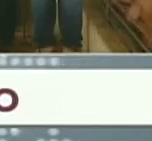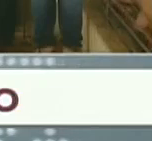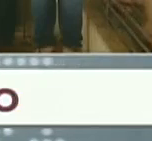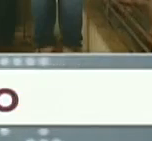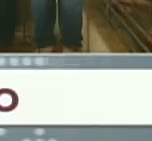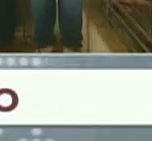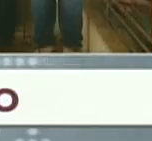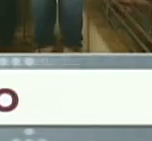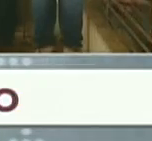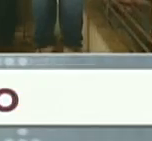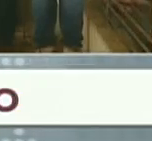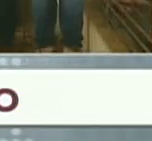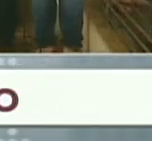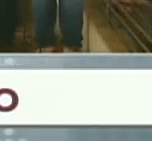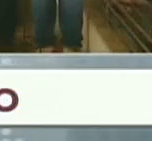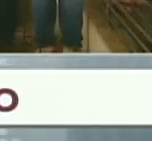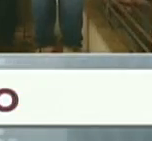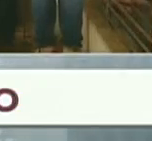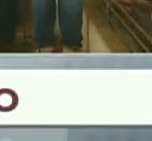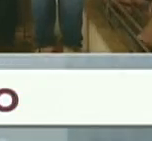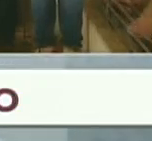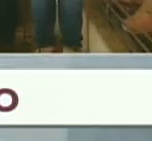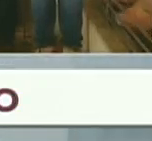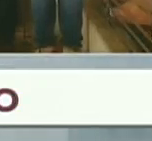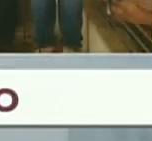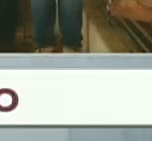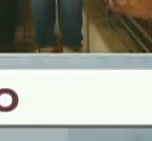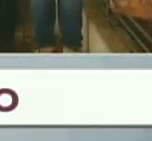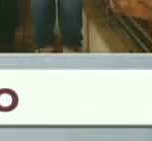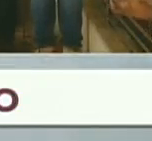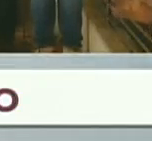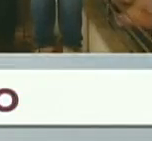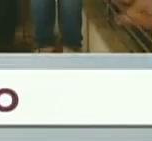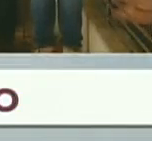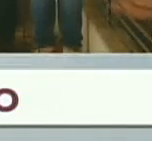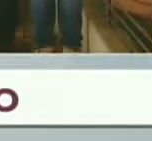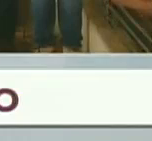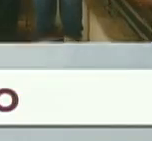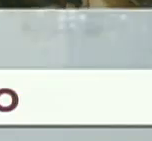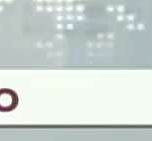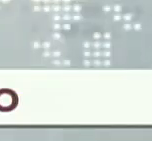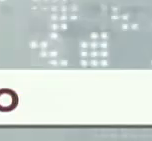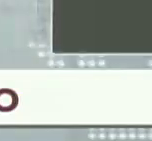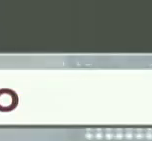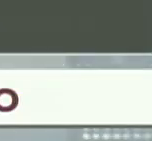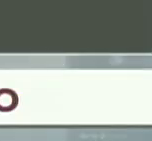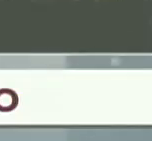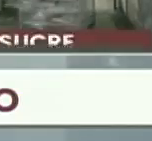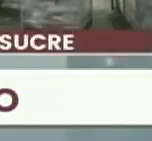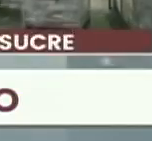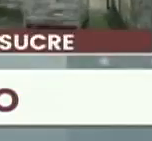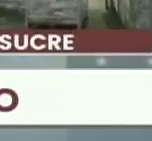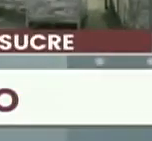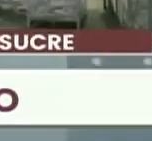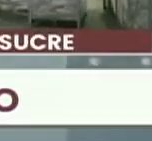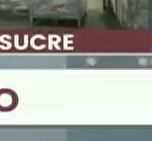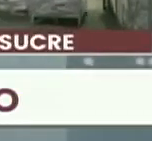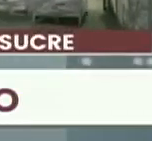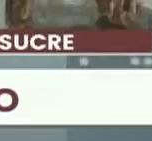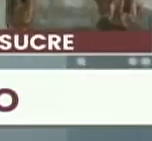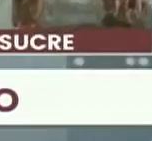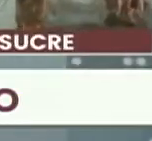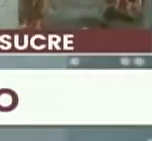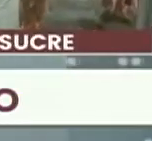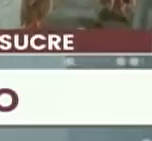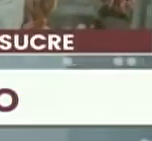detalle, para mostrar lo que dice Leomeris. Leomeris fue que lo dijo, no, Amílcar, la piscina privada que